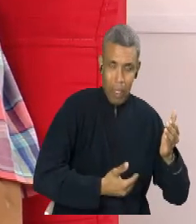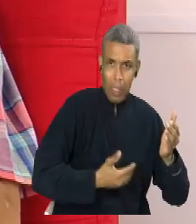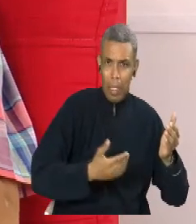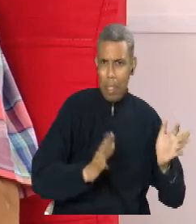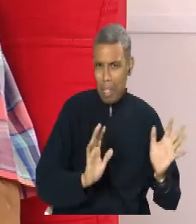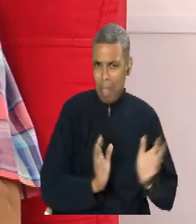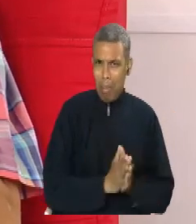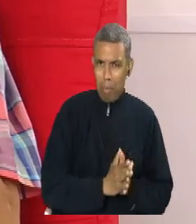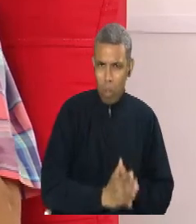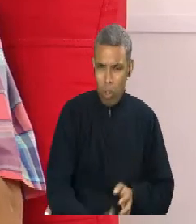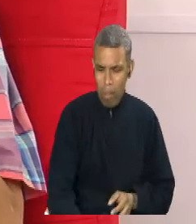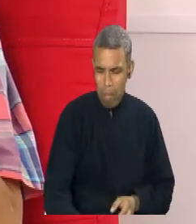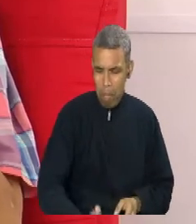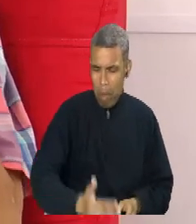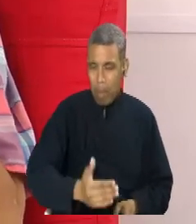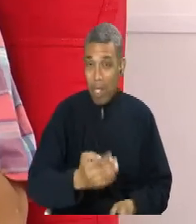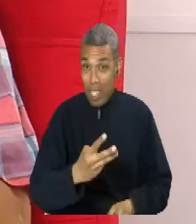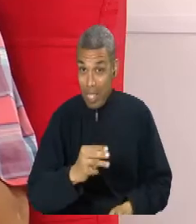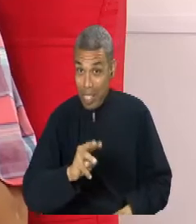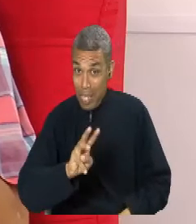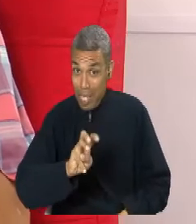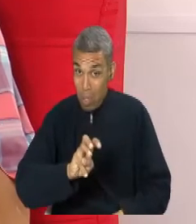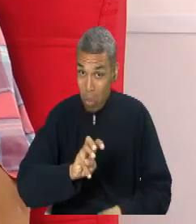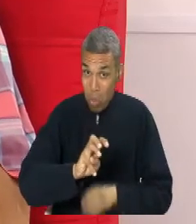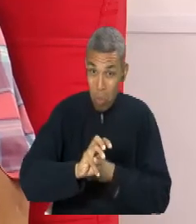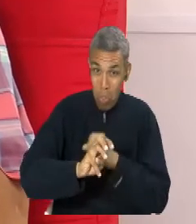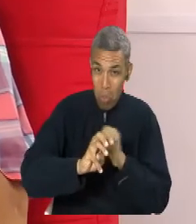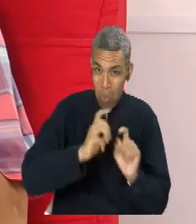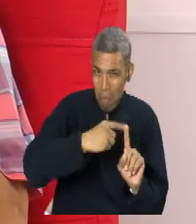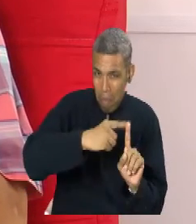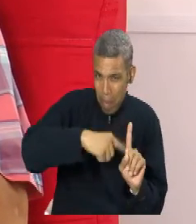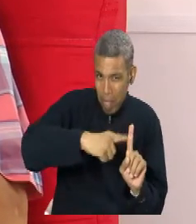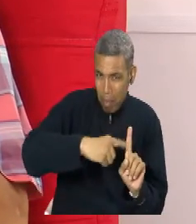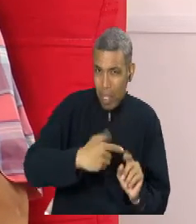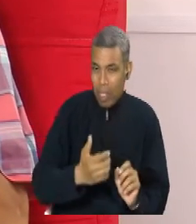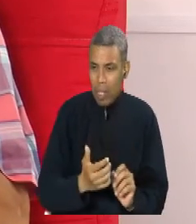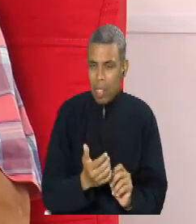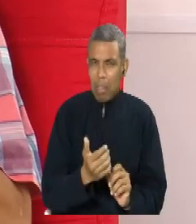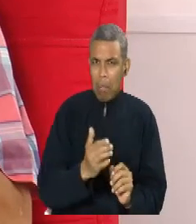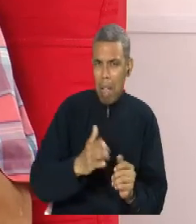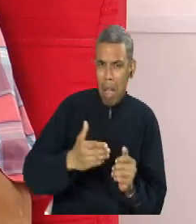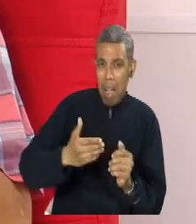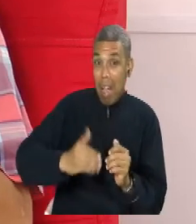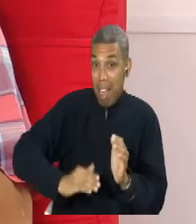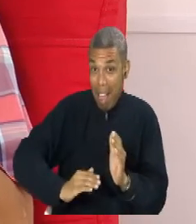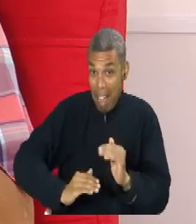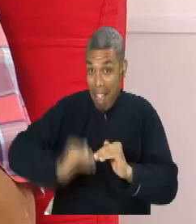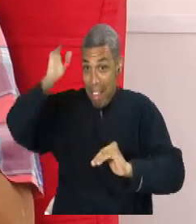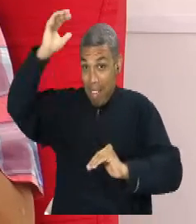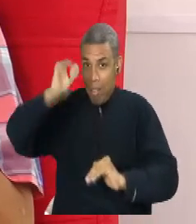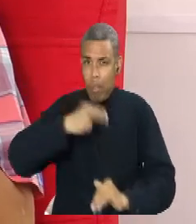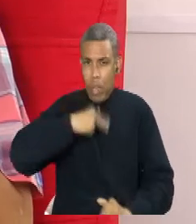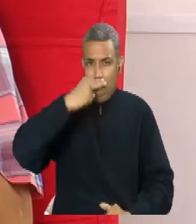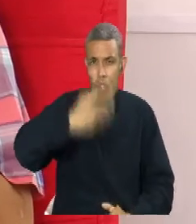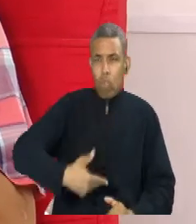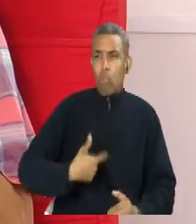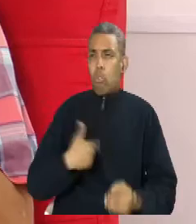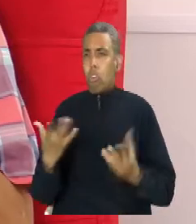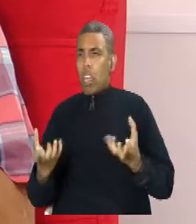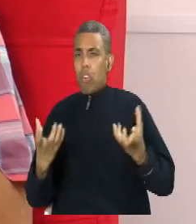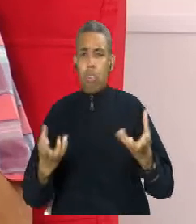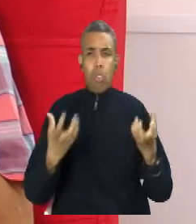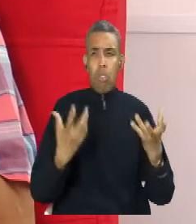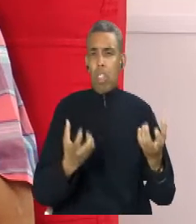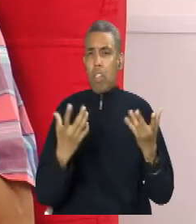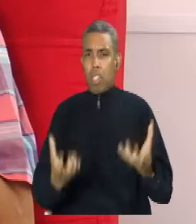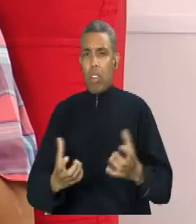que cuando el niño decide que zapatos ponerse que khamis a ponerse que comida a comer ya lo habíamos visto